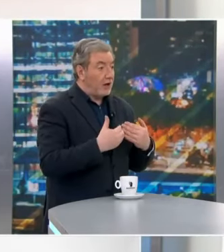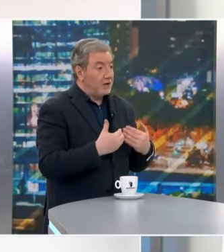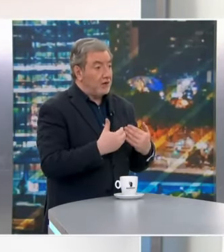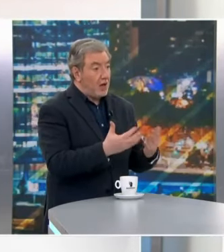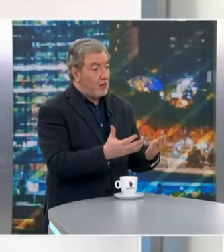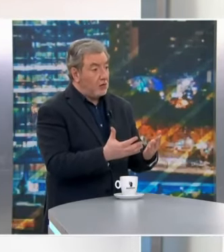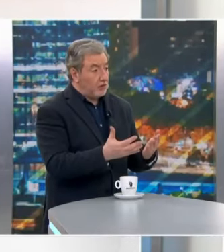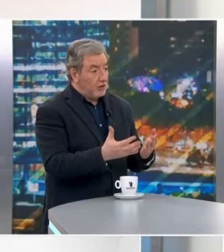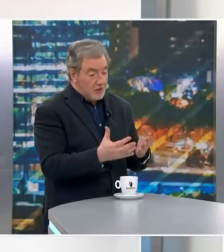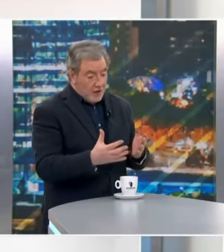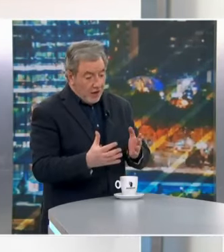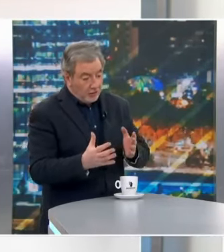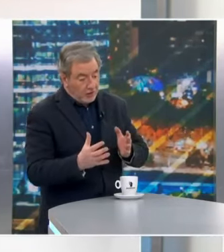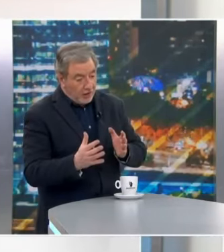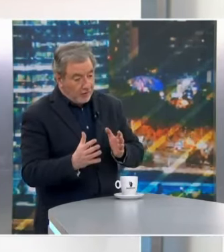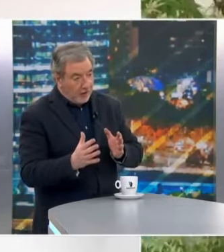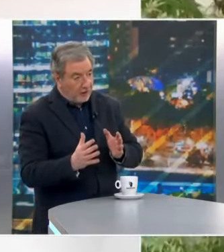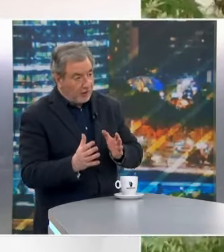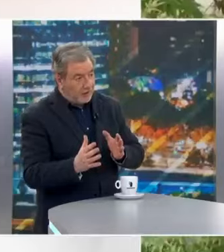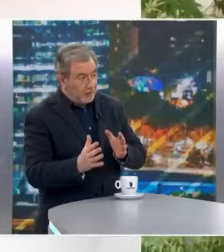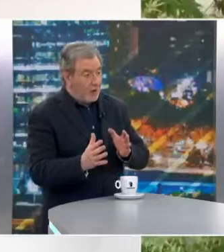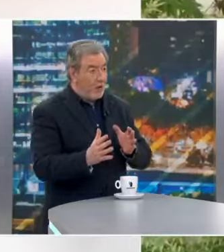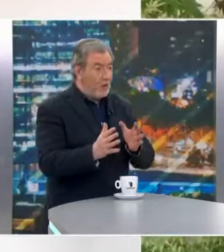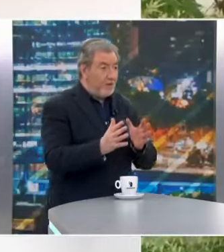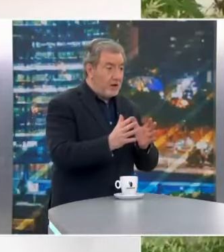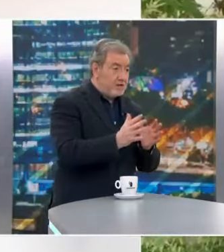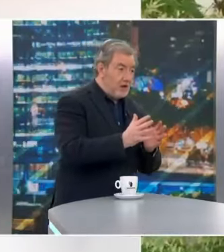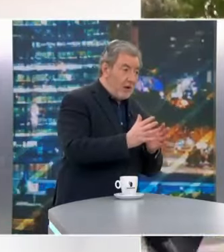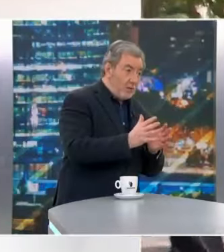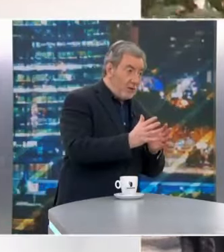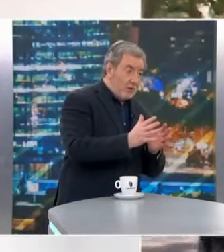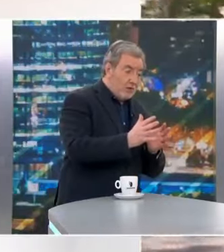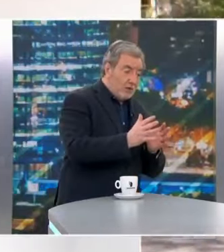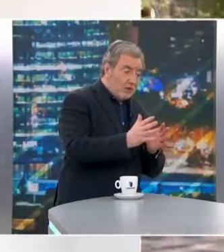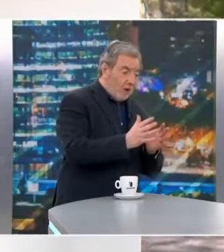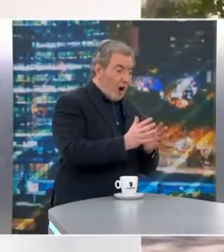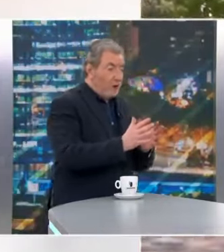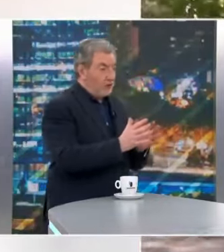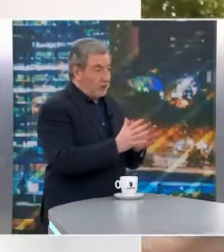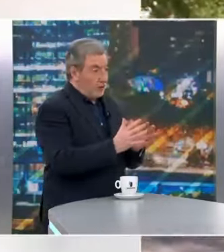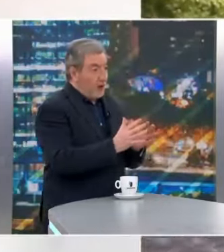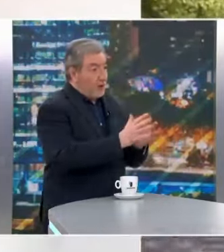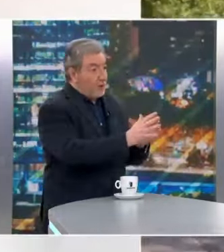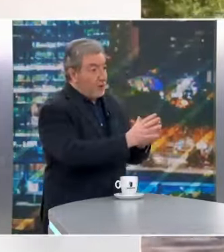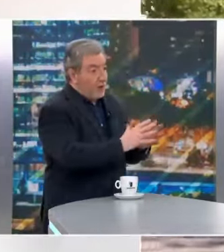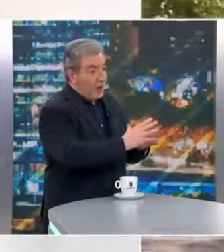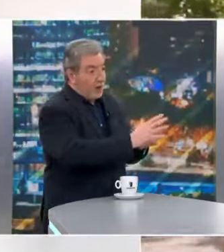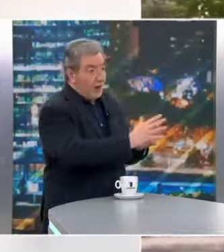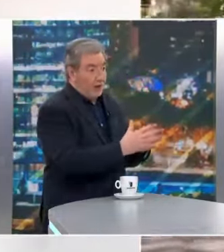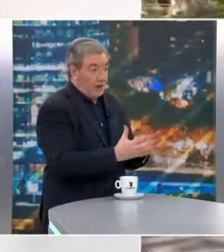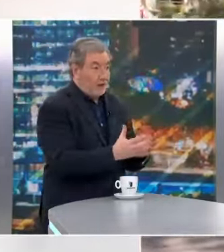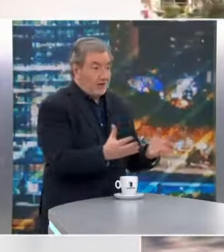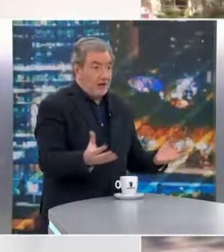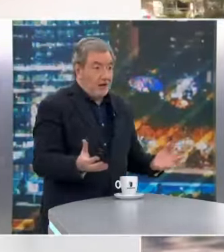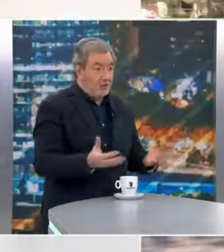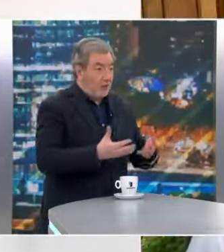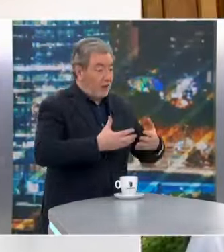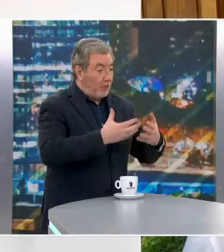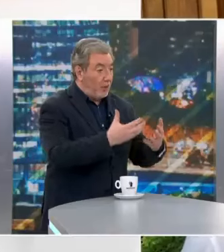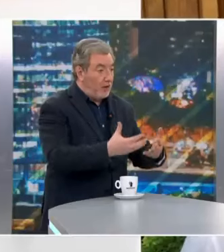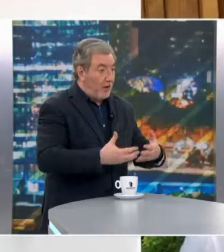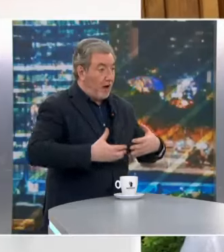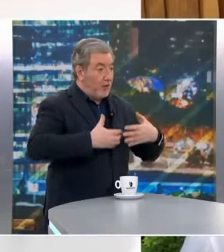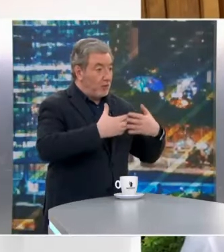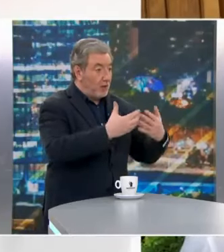candidatos que la gente ya conoce. Entonces la gente dice, voy a volver a Chile Vamos, pero alto, acá hay un problema que está saliendo